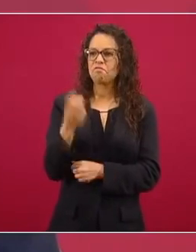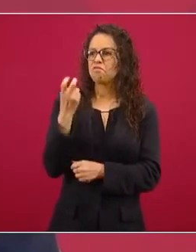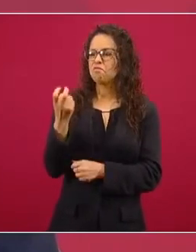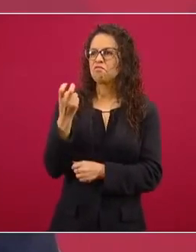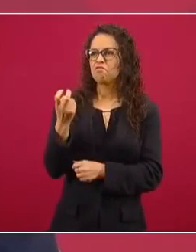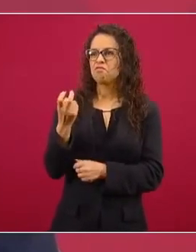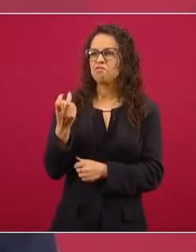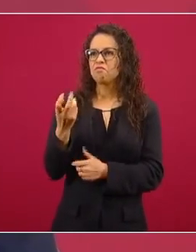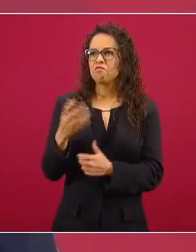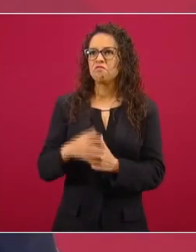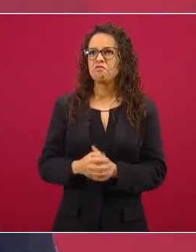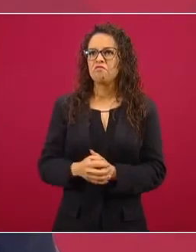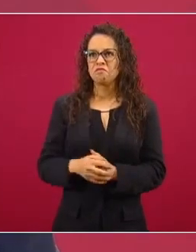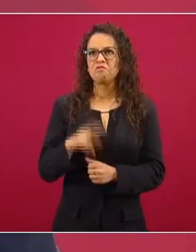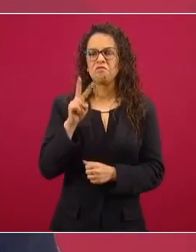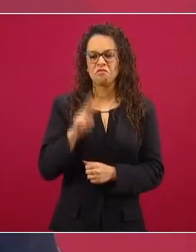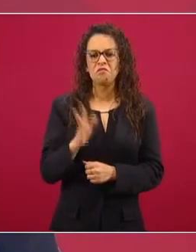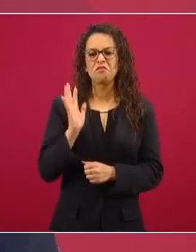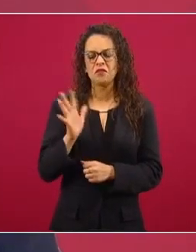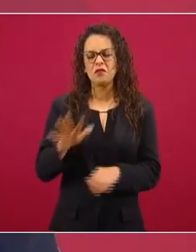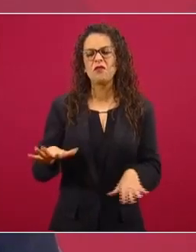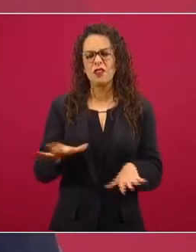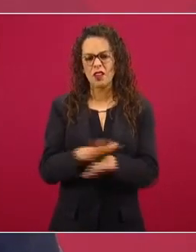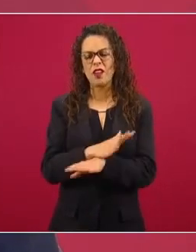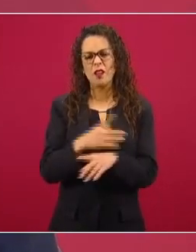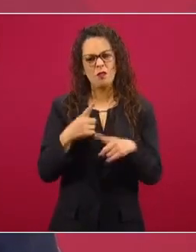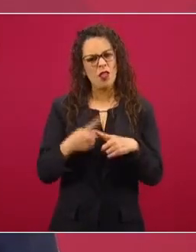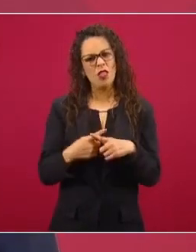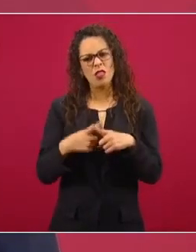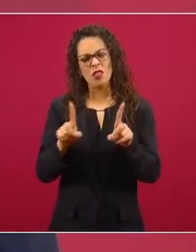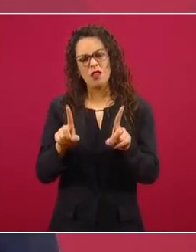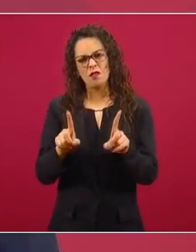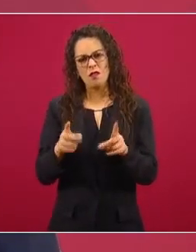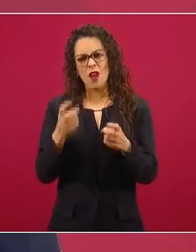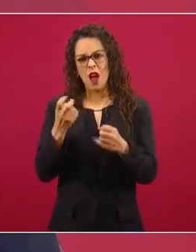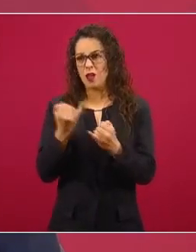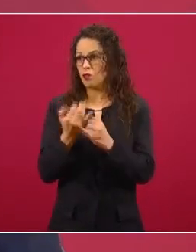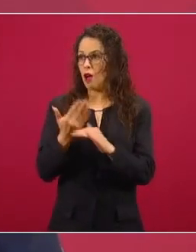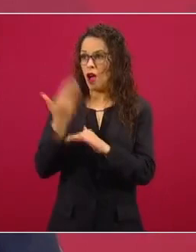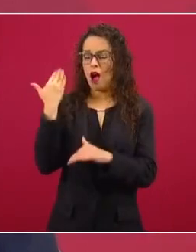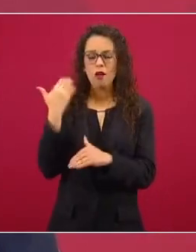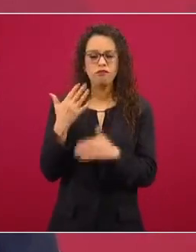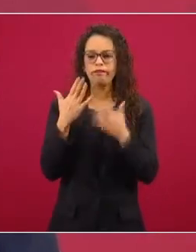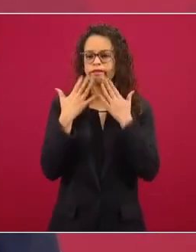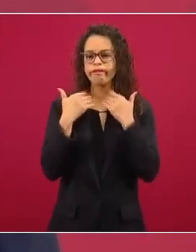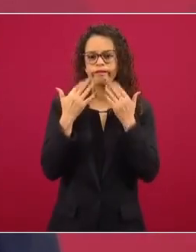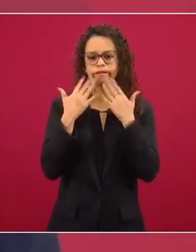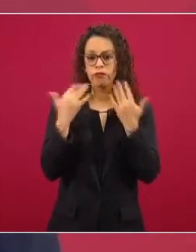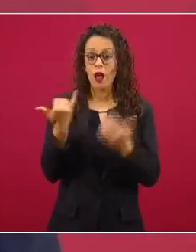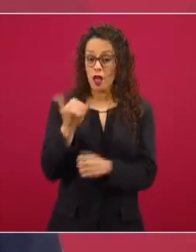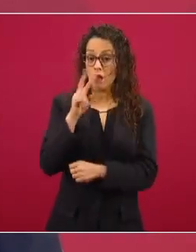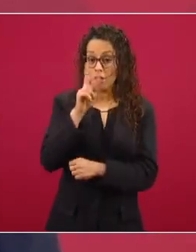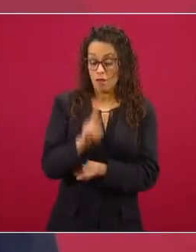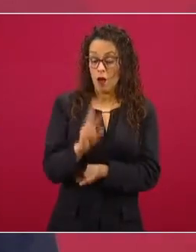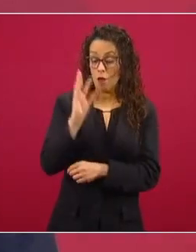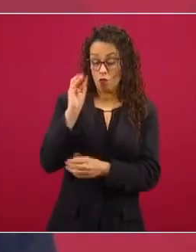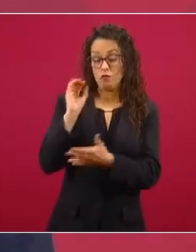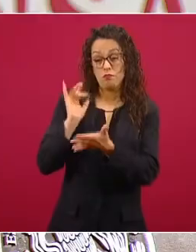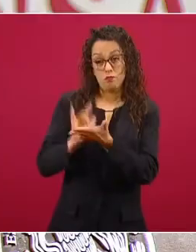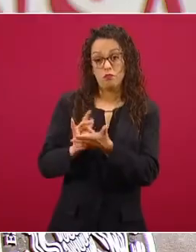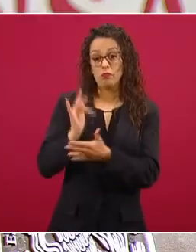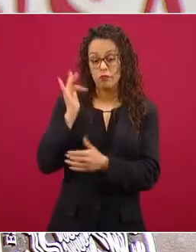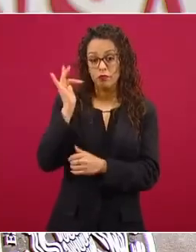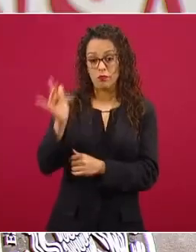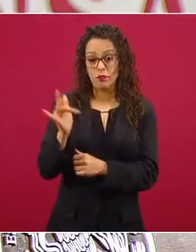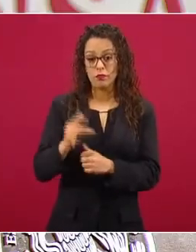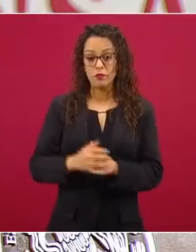muy diferente. Ya no hay eso. Y eso lo agradezco. A mí, cuando